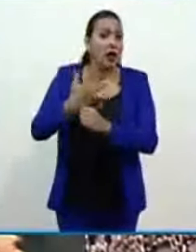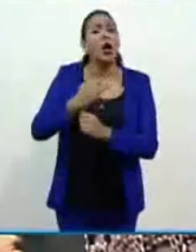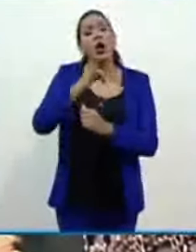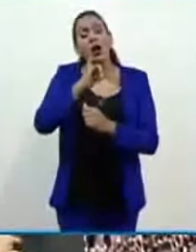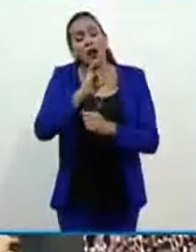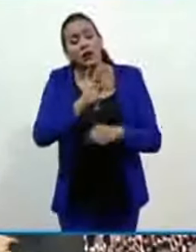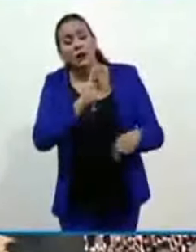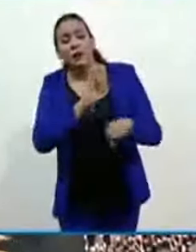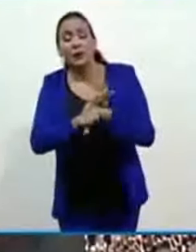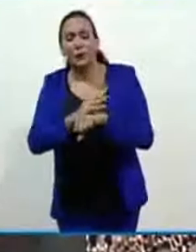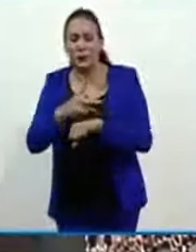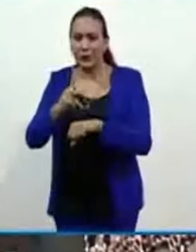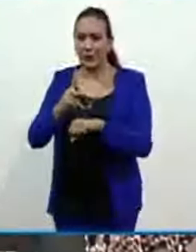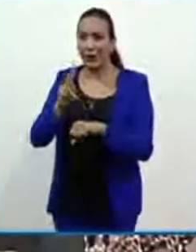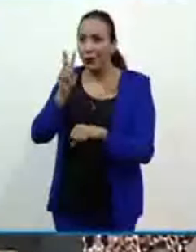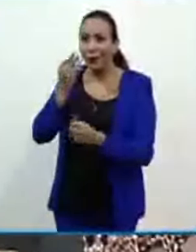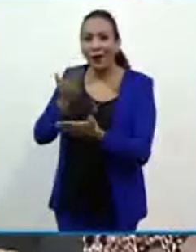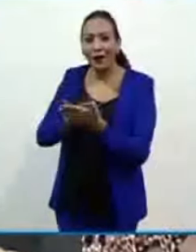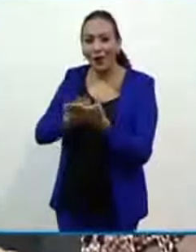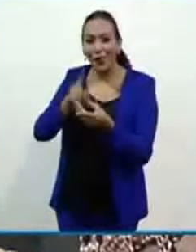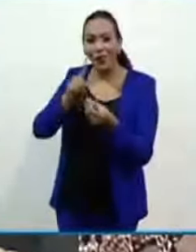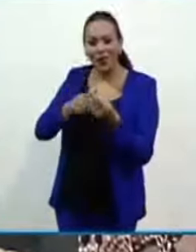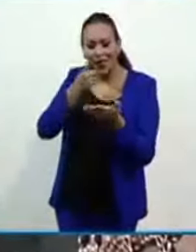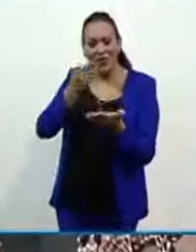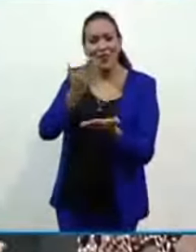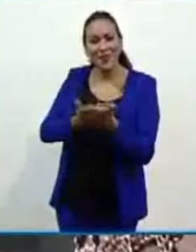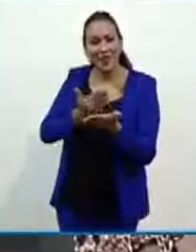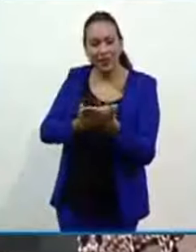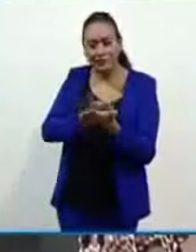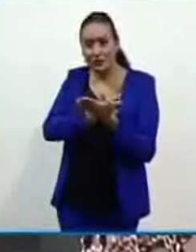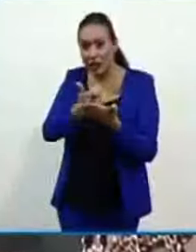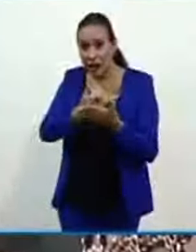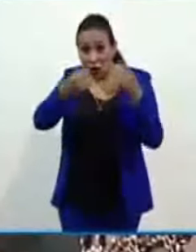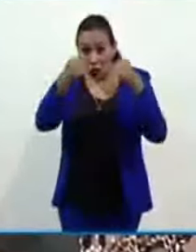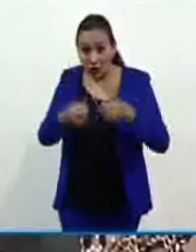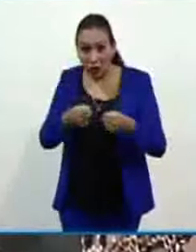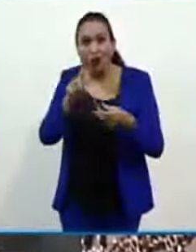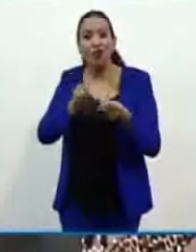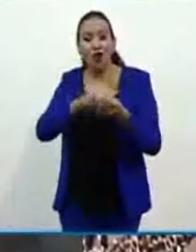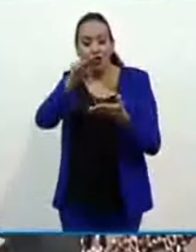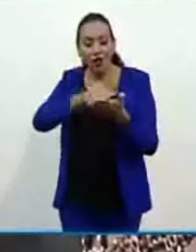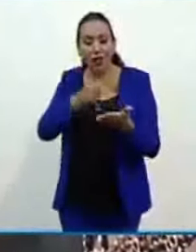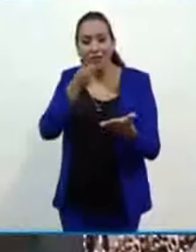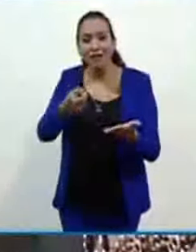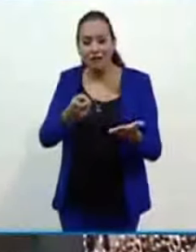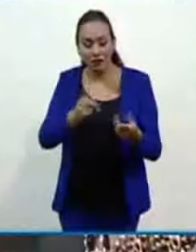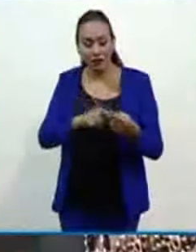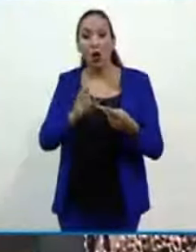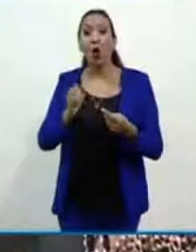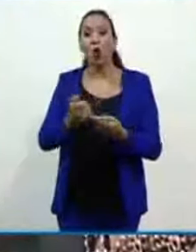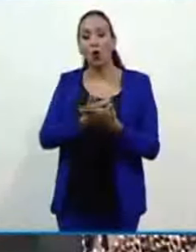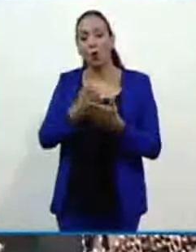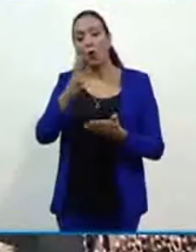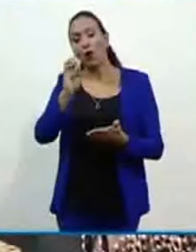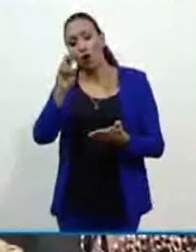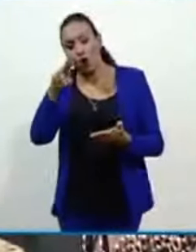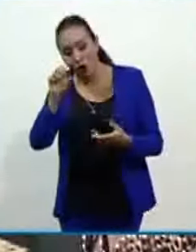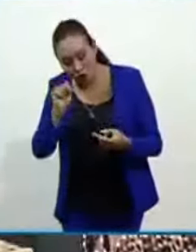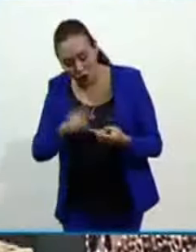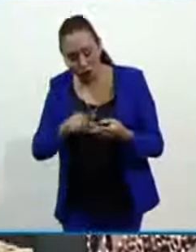garantizado ni han asegurado nuestros salarios, ni nuestros bonos, ni las prestaciones, ni lo